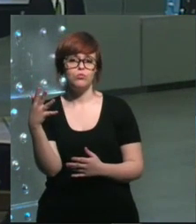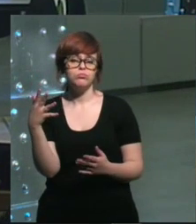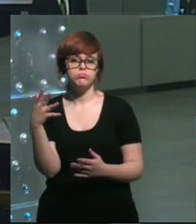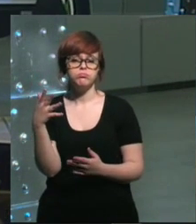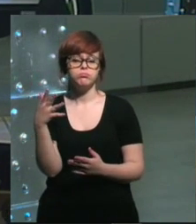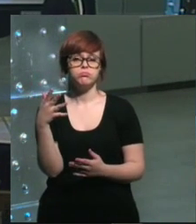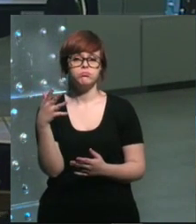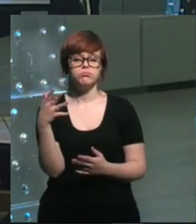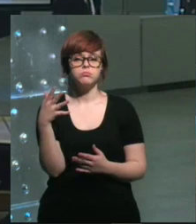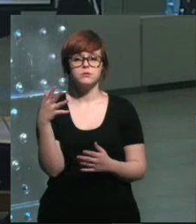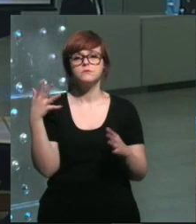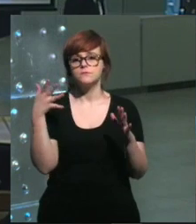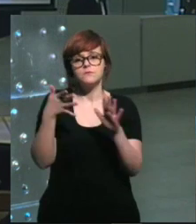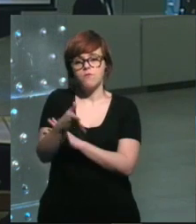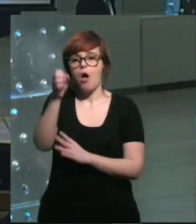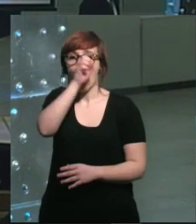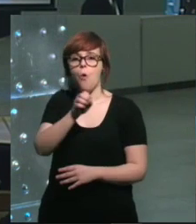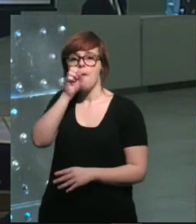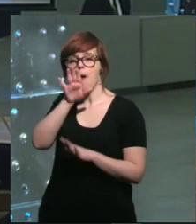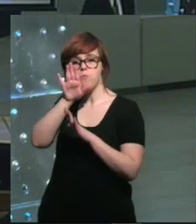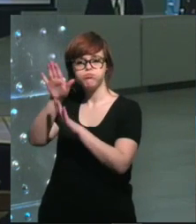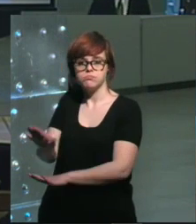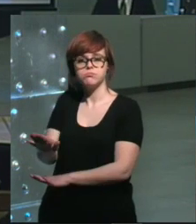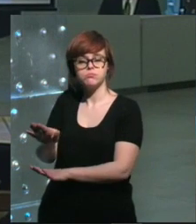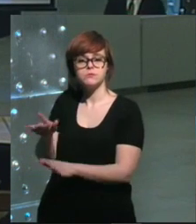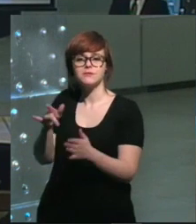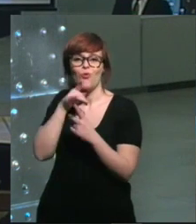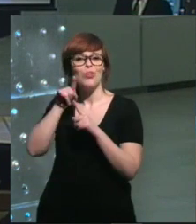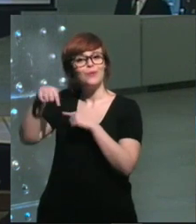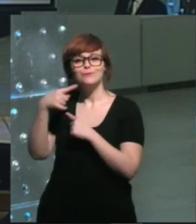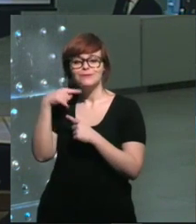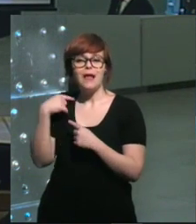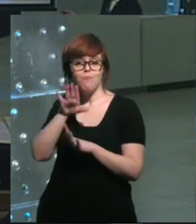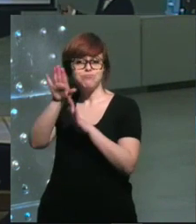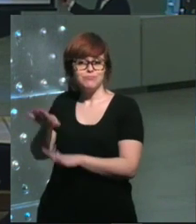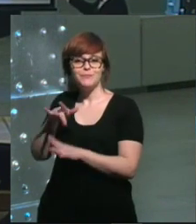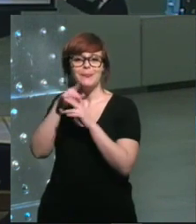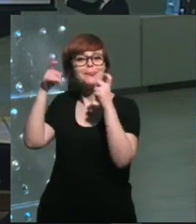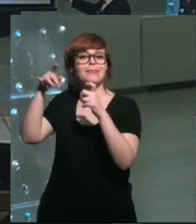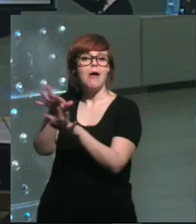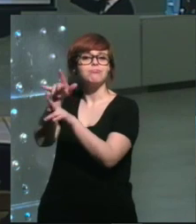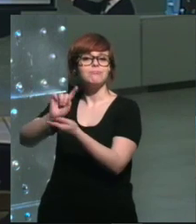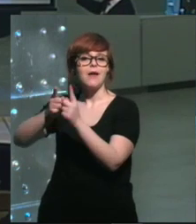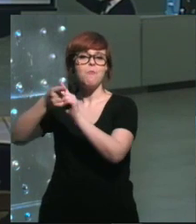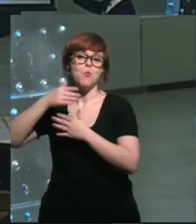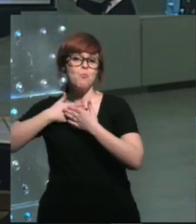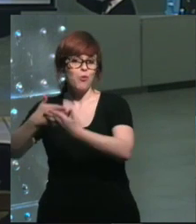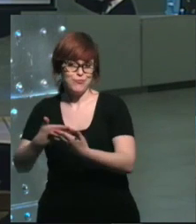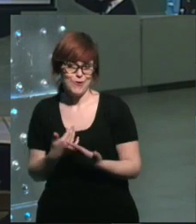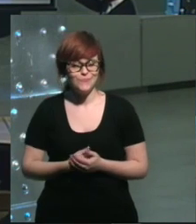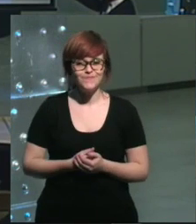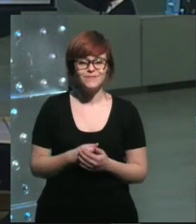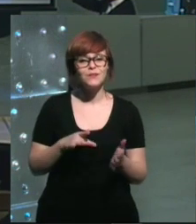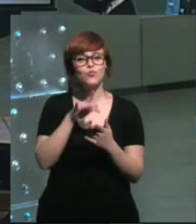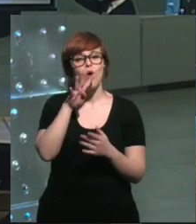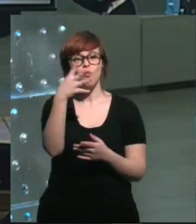eran simpatizantes, los intentábamos convertir en voluntarios de la campaña. Estos 4 o 5